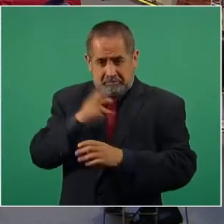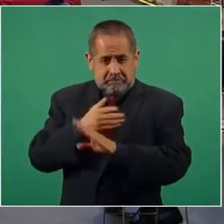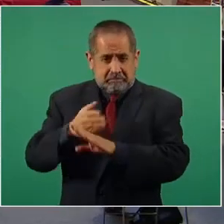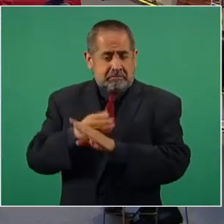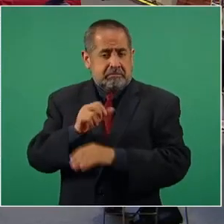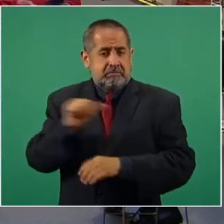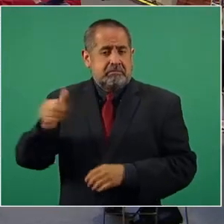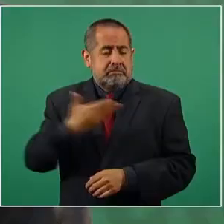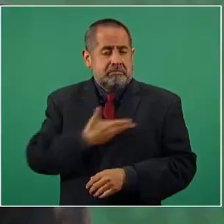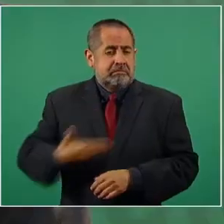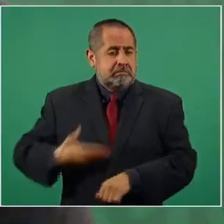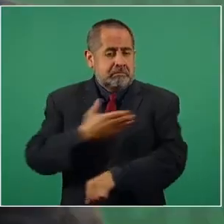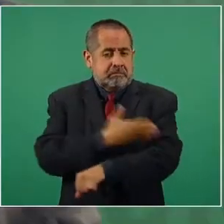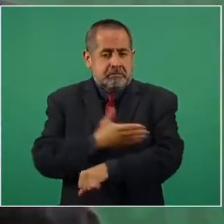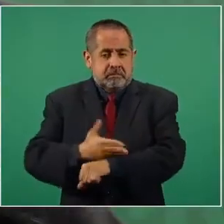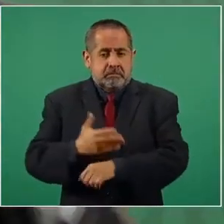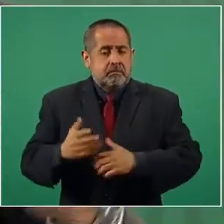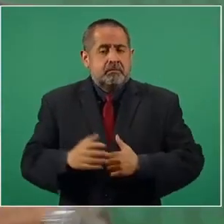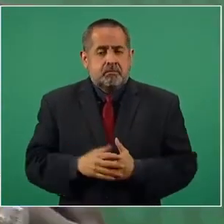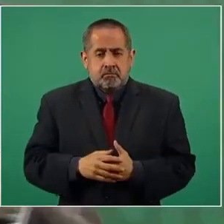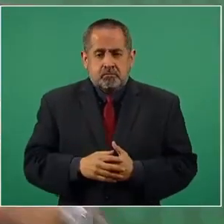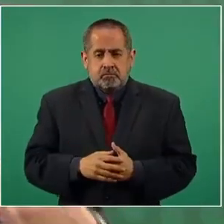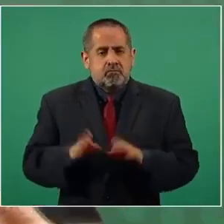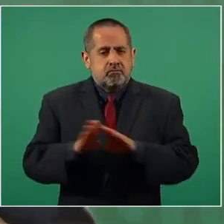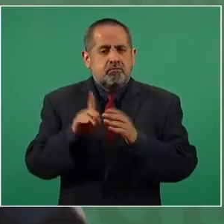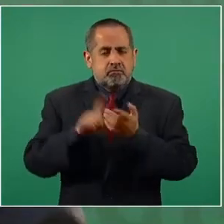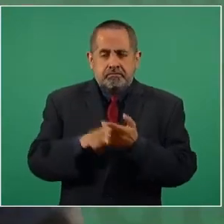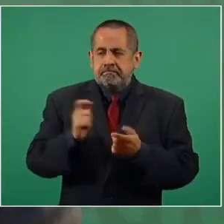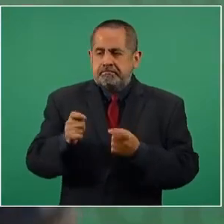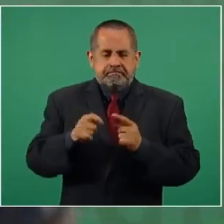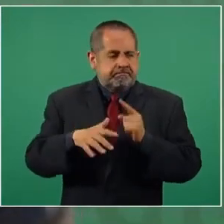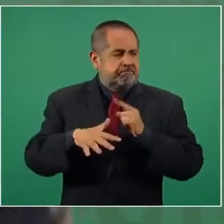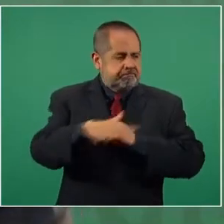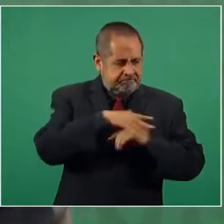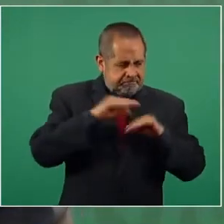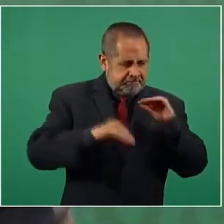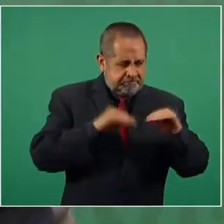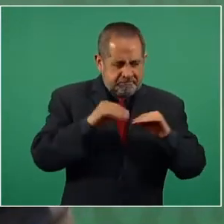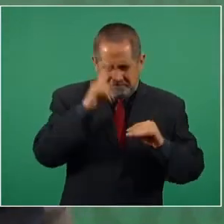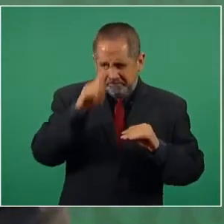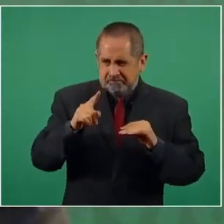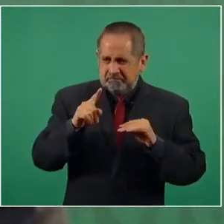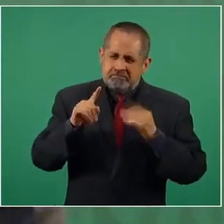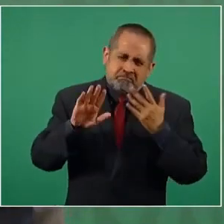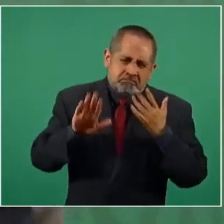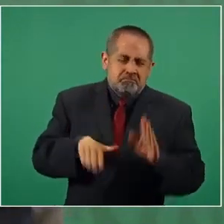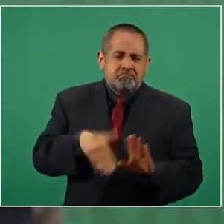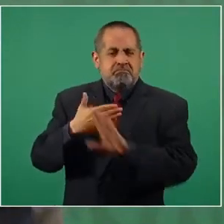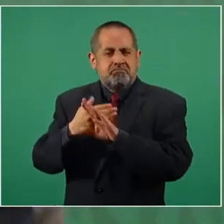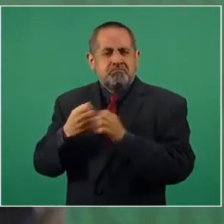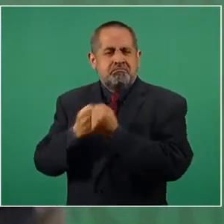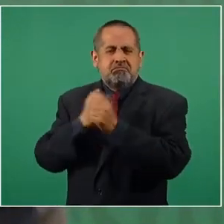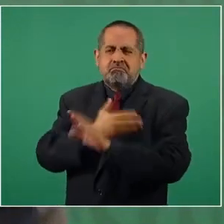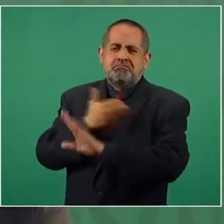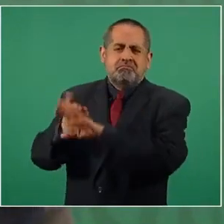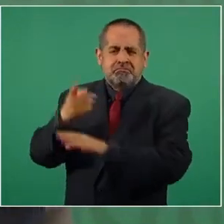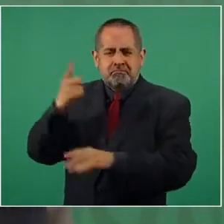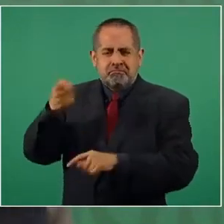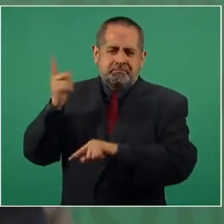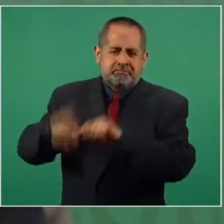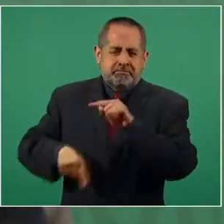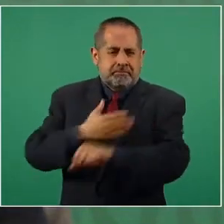contra el presidente Madero y crearon las condiciones para el golpe de Estado.